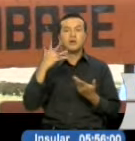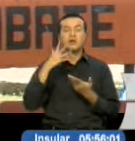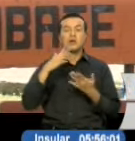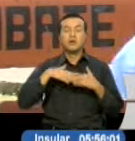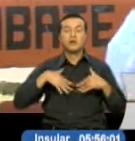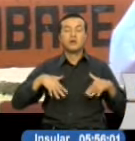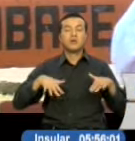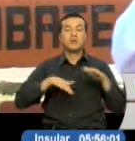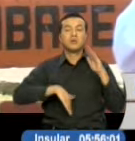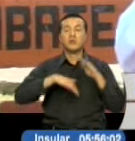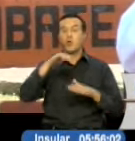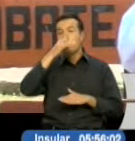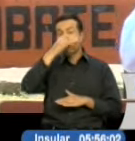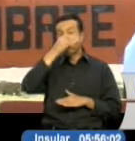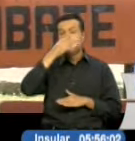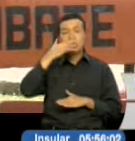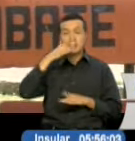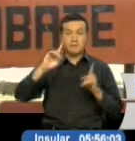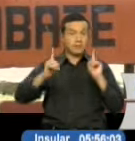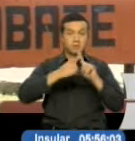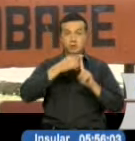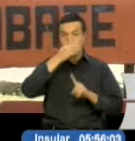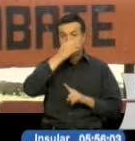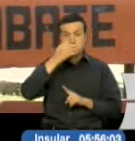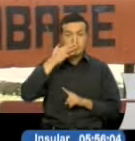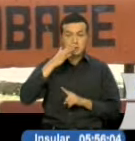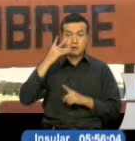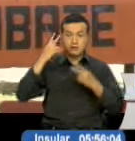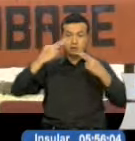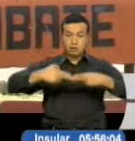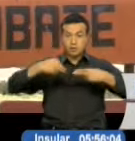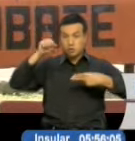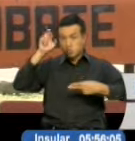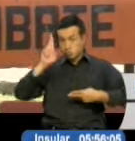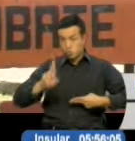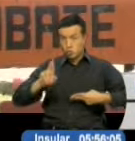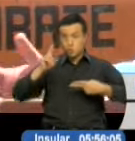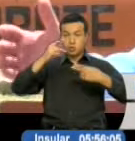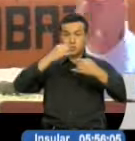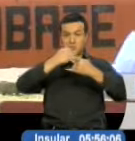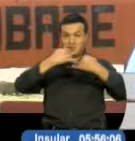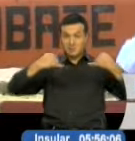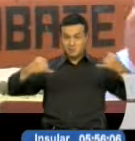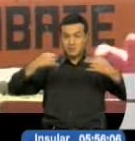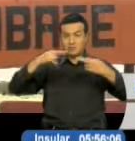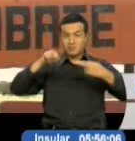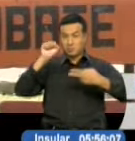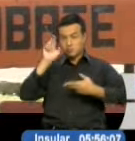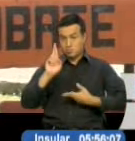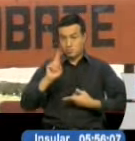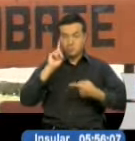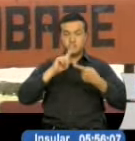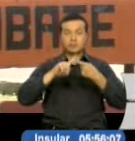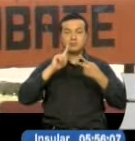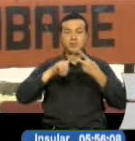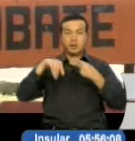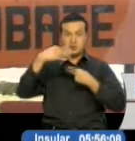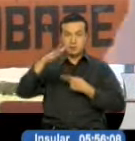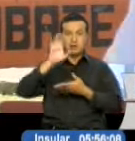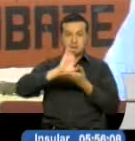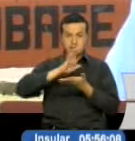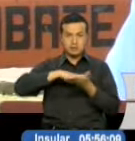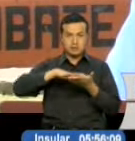zonas amazónicas, en las zonas de frontera sur también y posteriormente en las zonas más